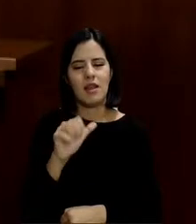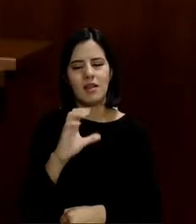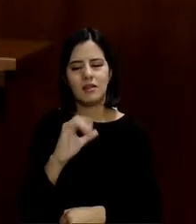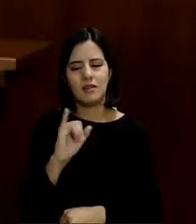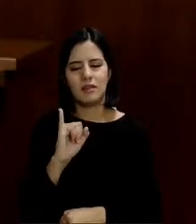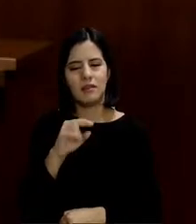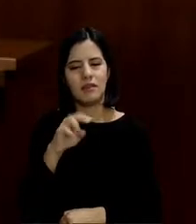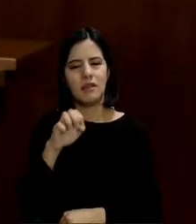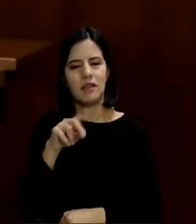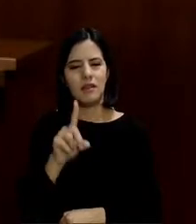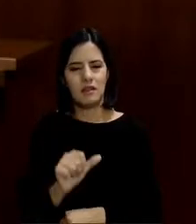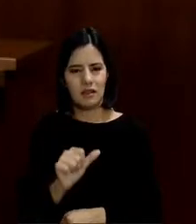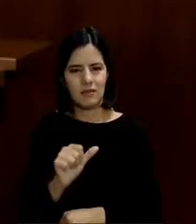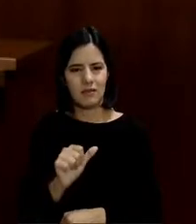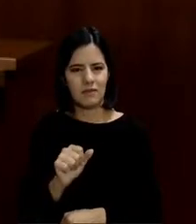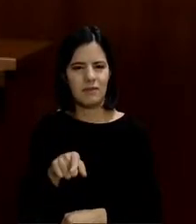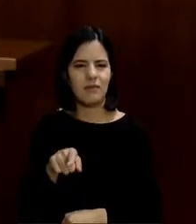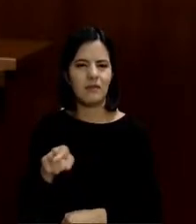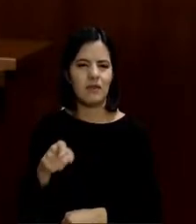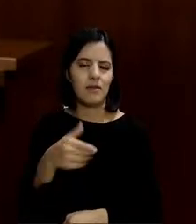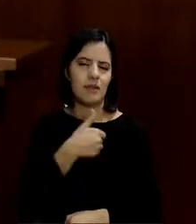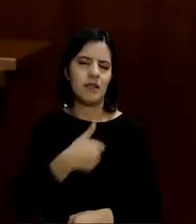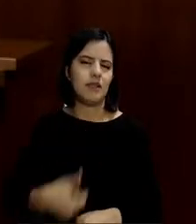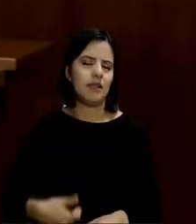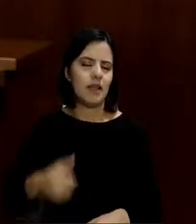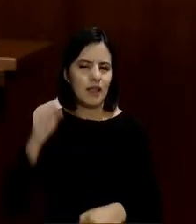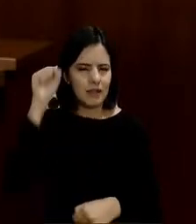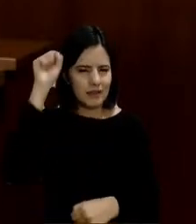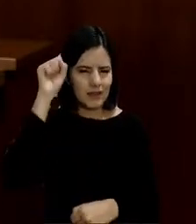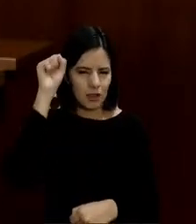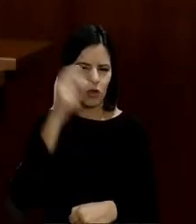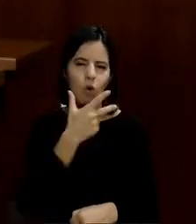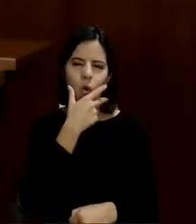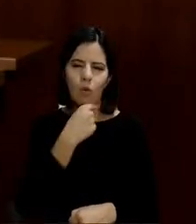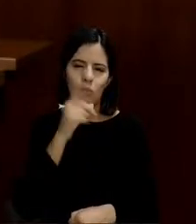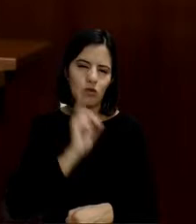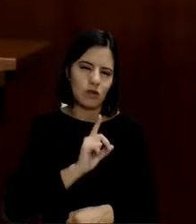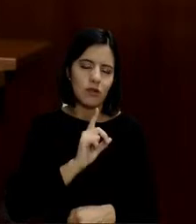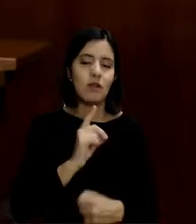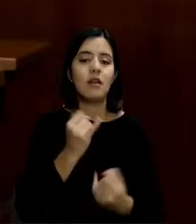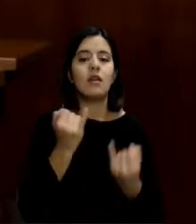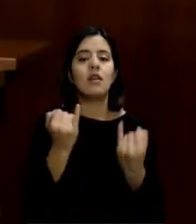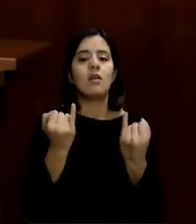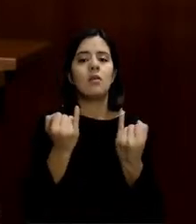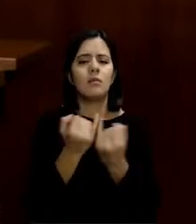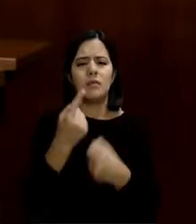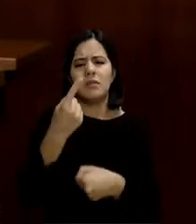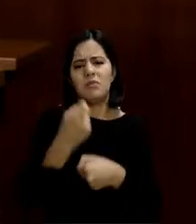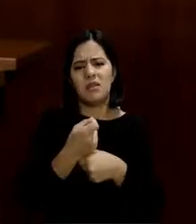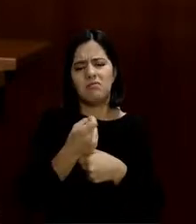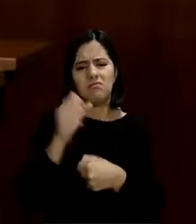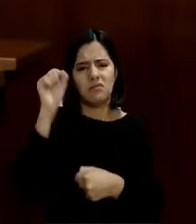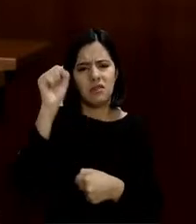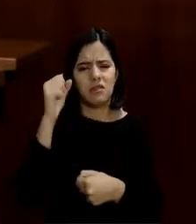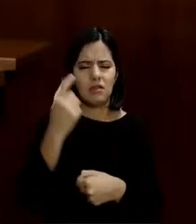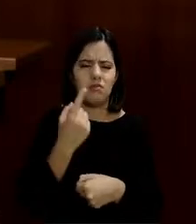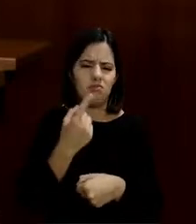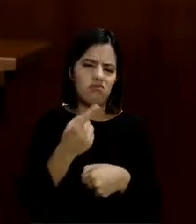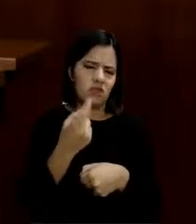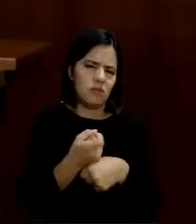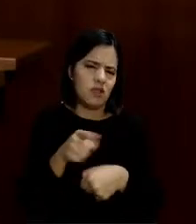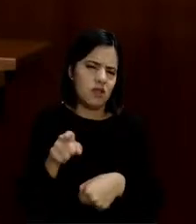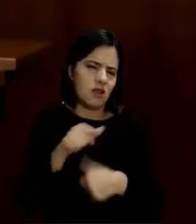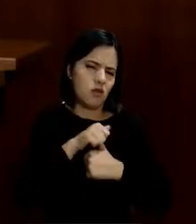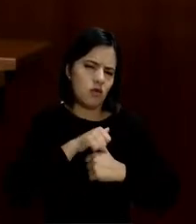La de Hacienda, que la preside la síndico o el síndico, o la primer síndica o síndico, cuando